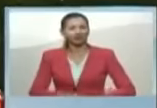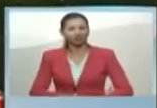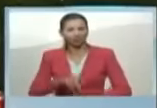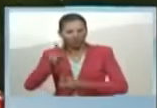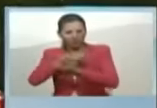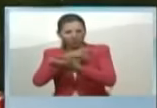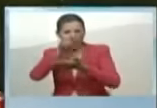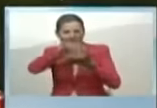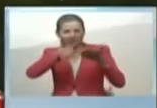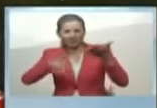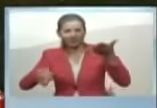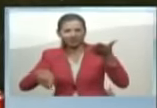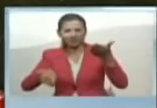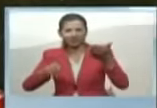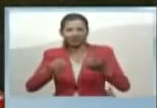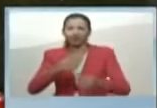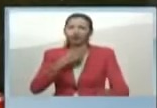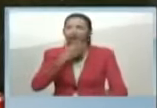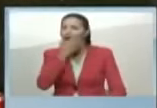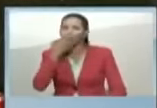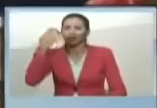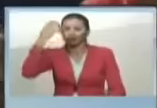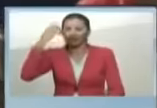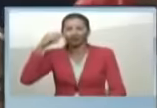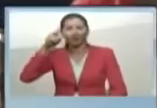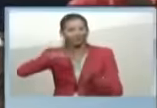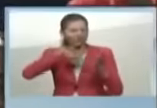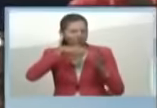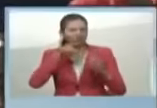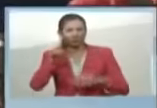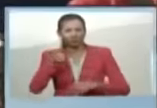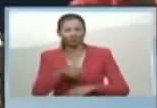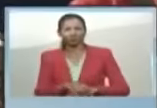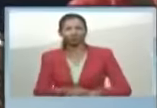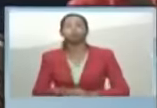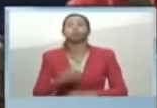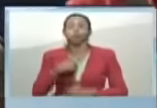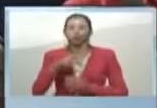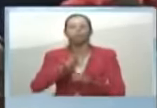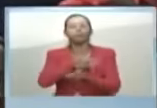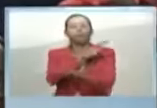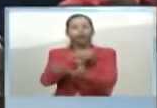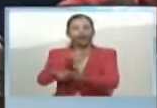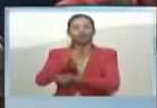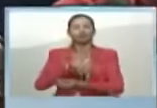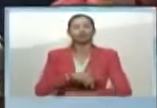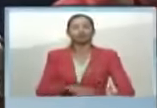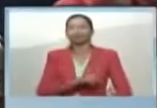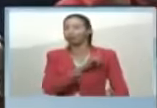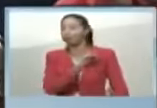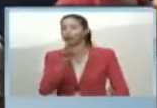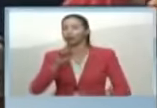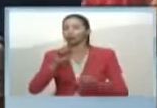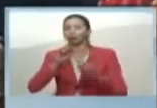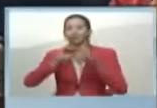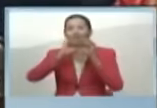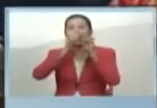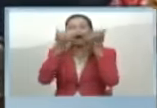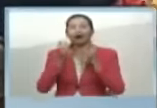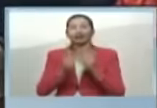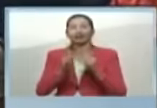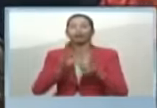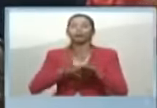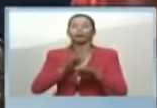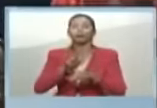escritor, declamador, cantante, pintor, artesano. No soy poeta, ni soy artesano, porque los